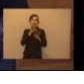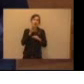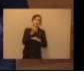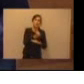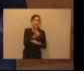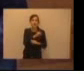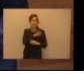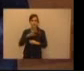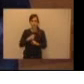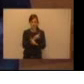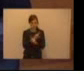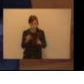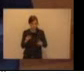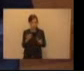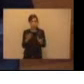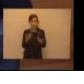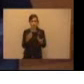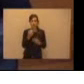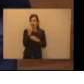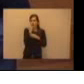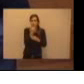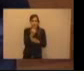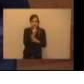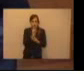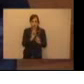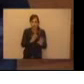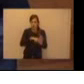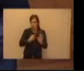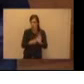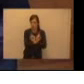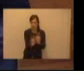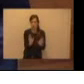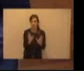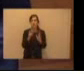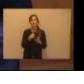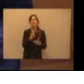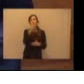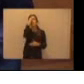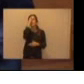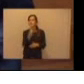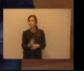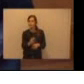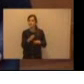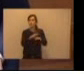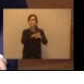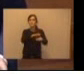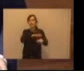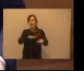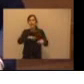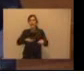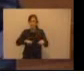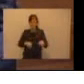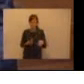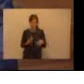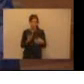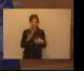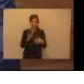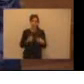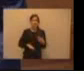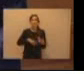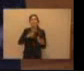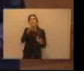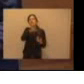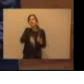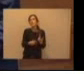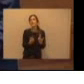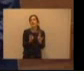privatización. No apoyo en absoluto, entiéndame. Estoy respetando la mayoría de edad y el criterio de los